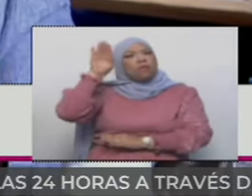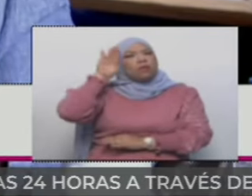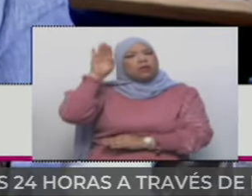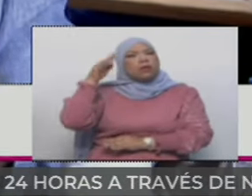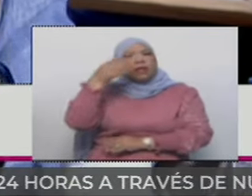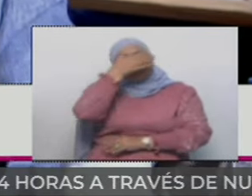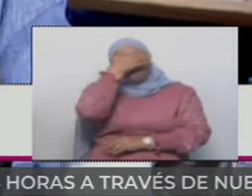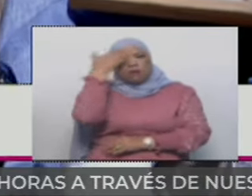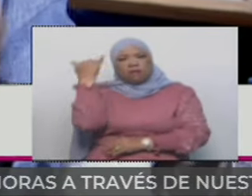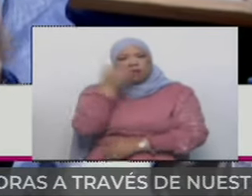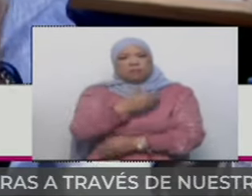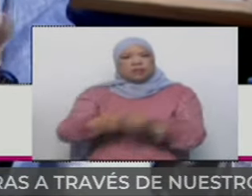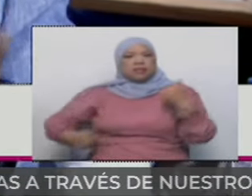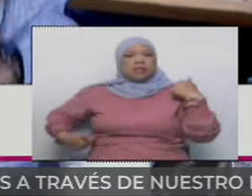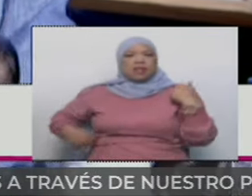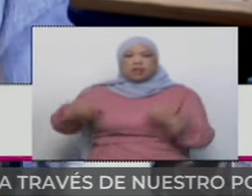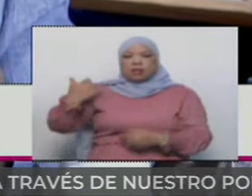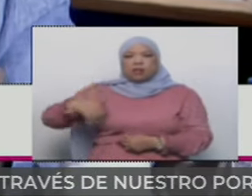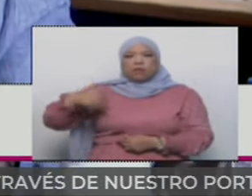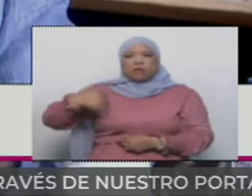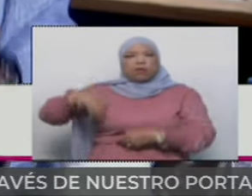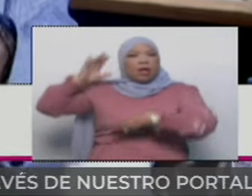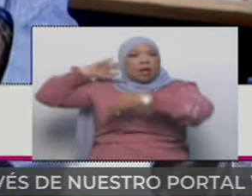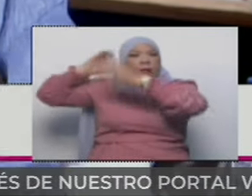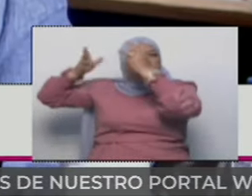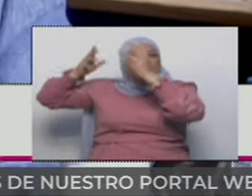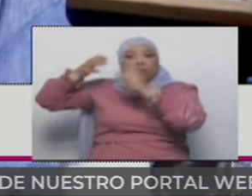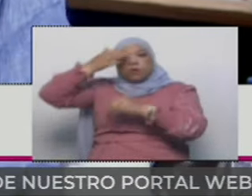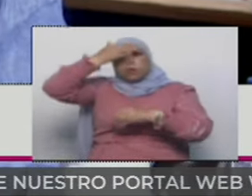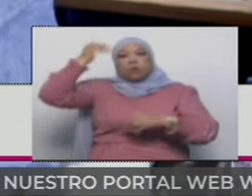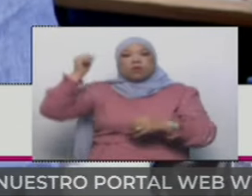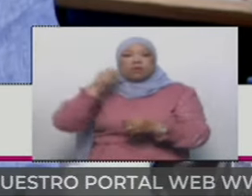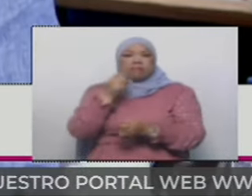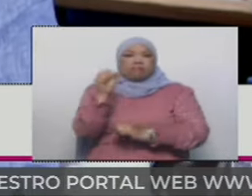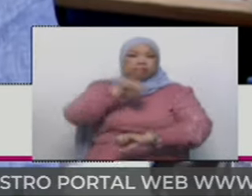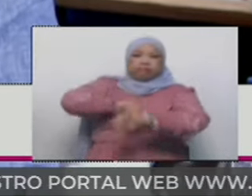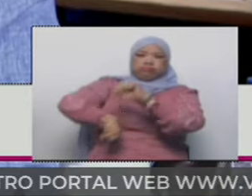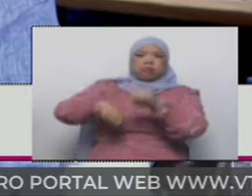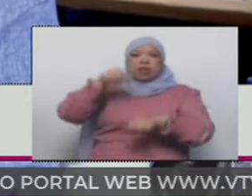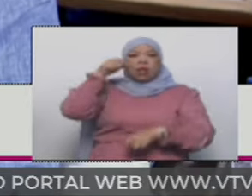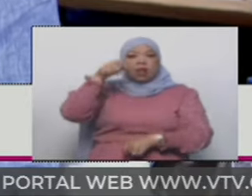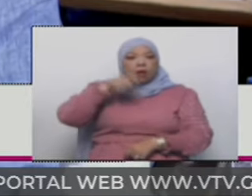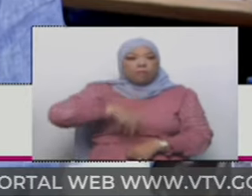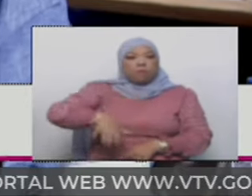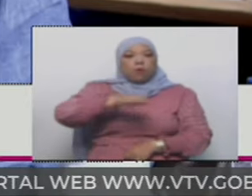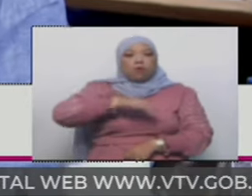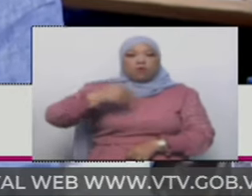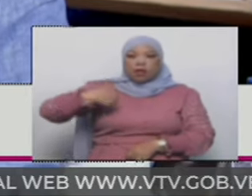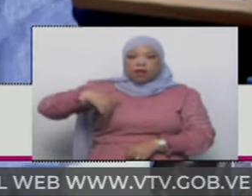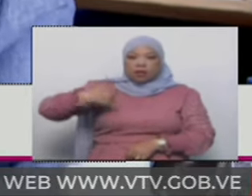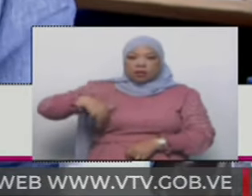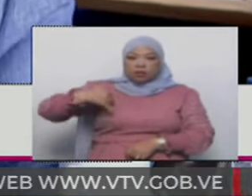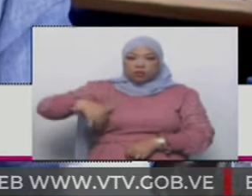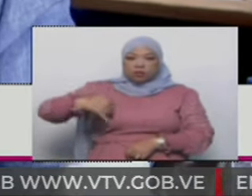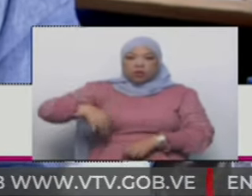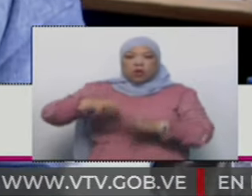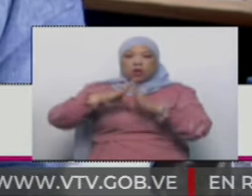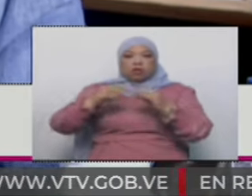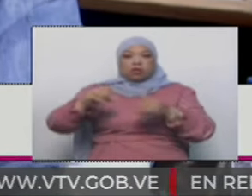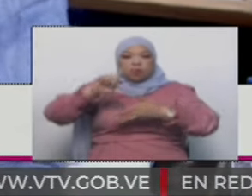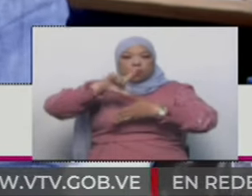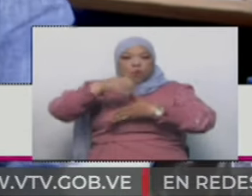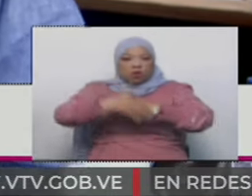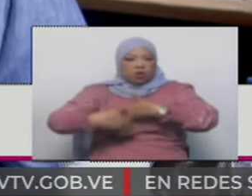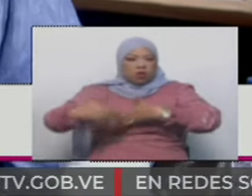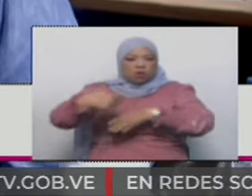historia, pasará al basural de la historia con el repudio absoluto del pueblo argentino y de los pueblos de todo el continente. Ten la